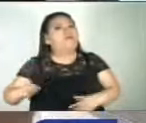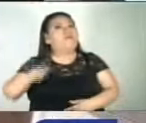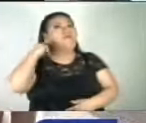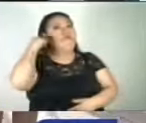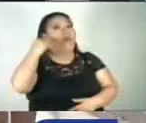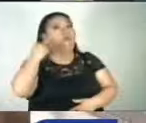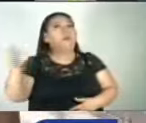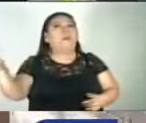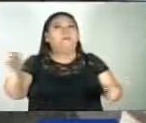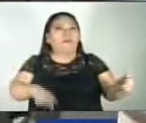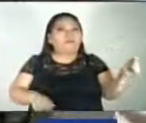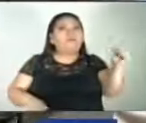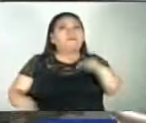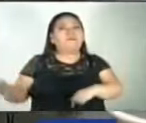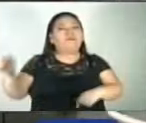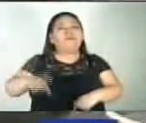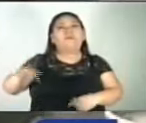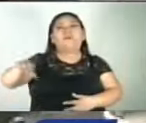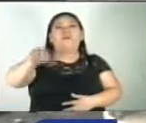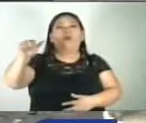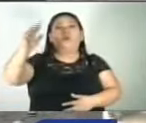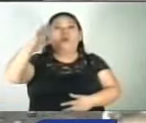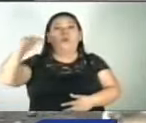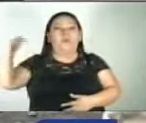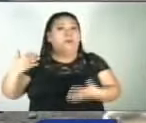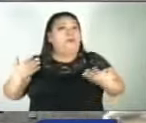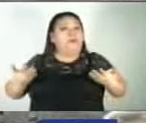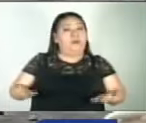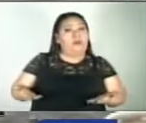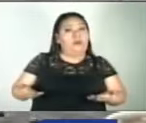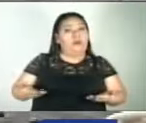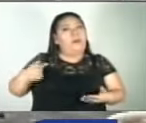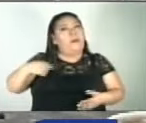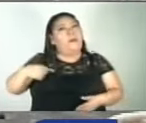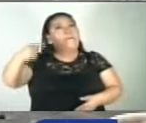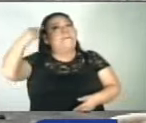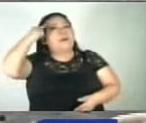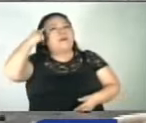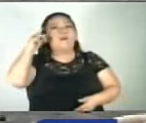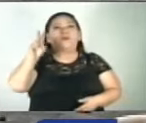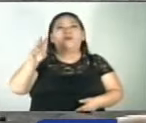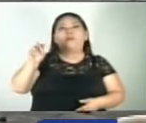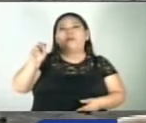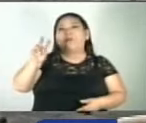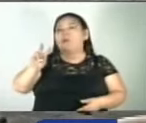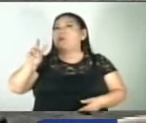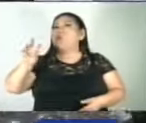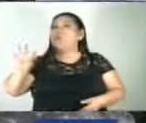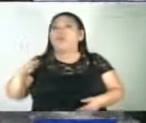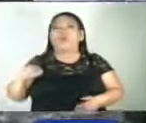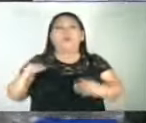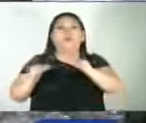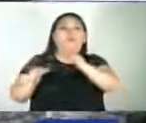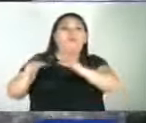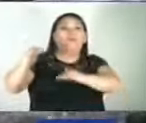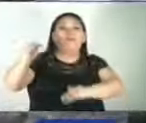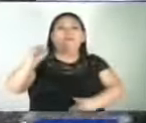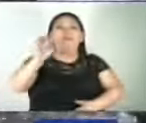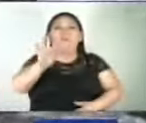importante afluencia de turistas del exterior. De ser así, estiman que el 2024 podría cerrar con un crecimiento